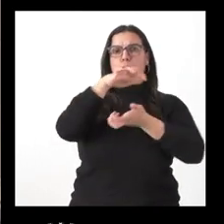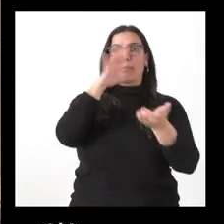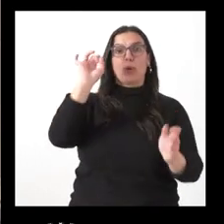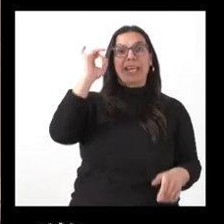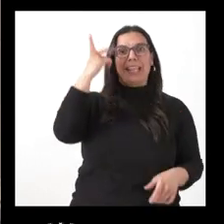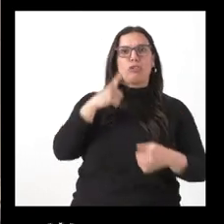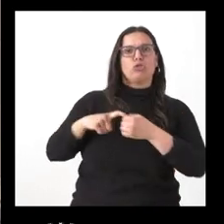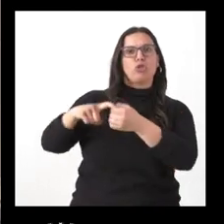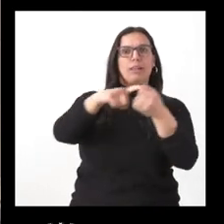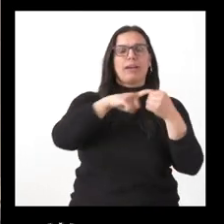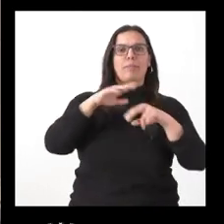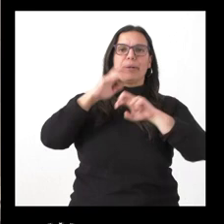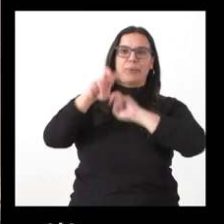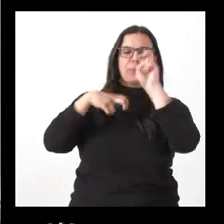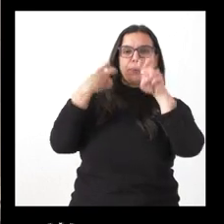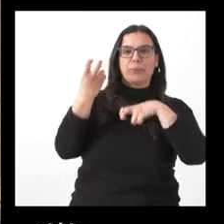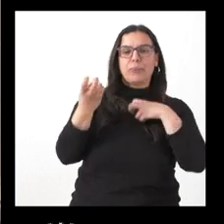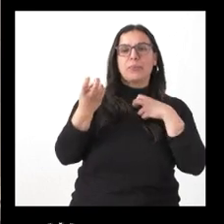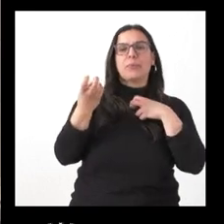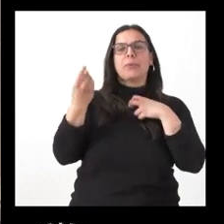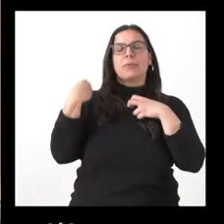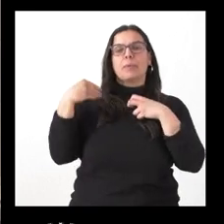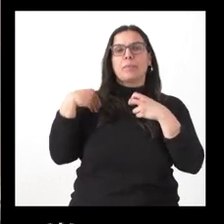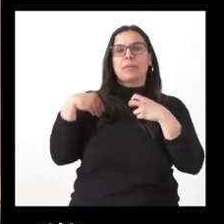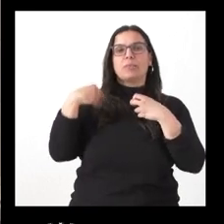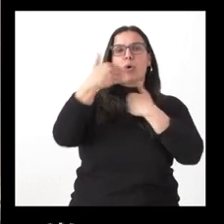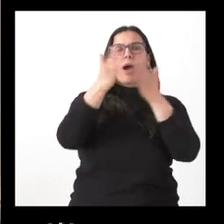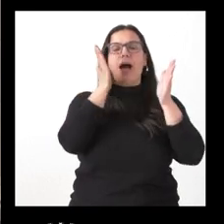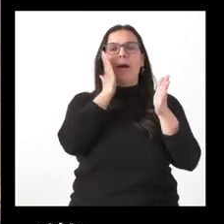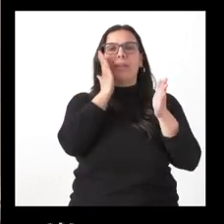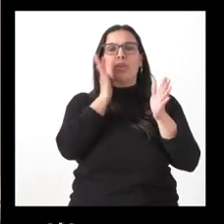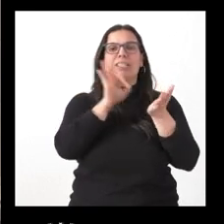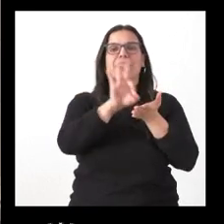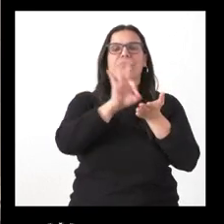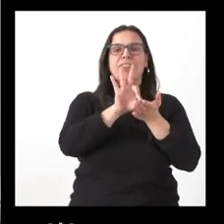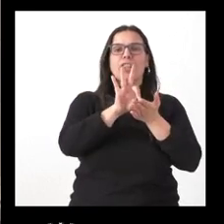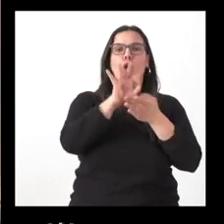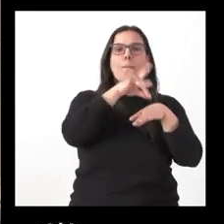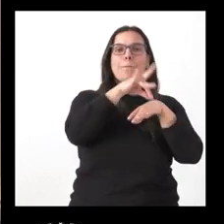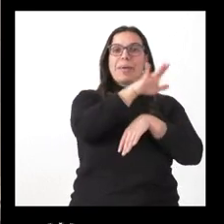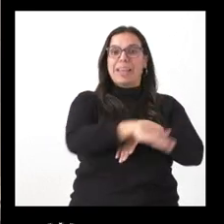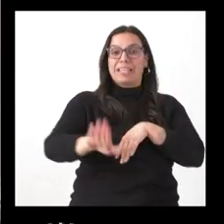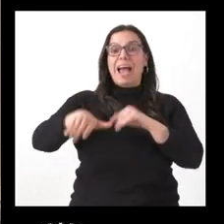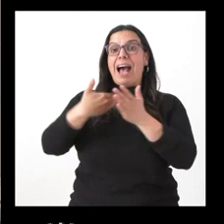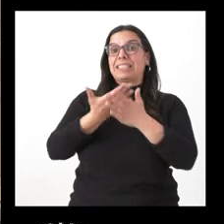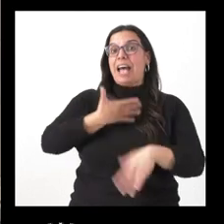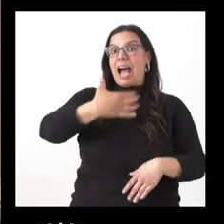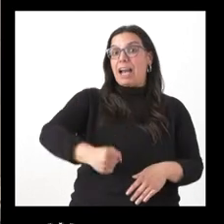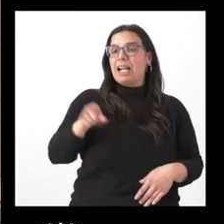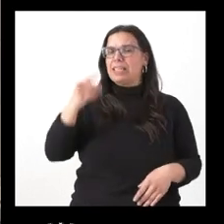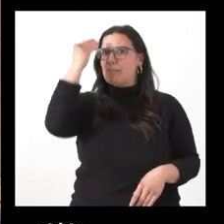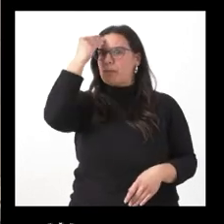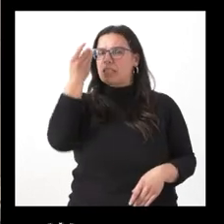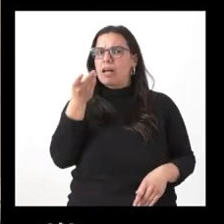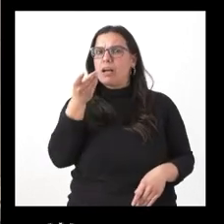solidaria para remodelar habitaciones del servicio de pediatría del hospital de Segovia tanto es así que la alcaldesa se ha preguntado hoy mismo si la junta